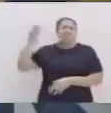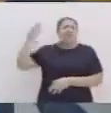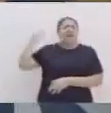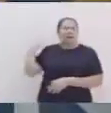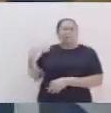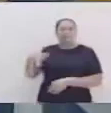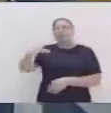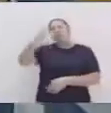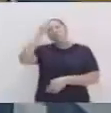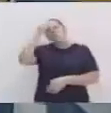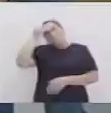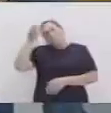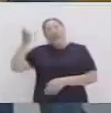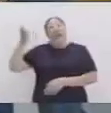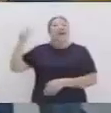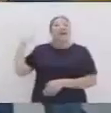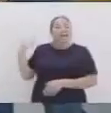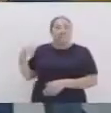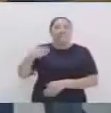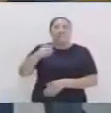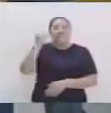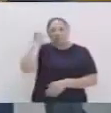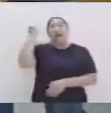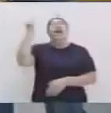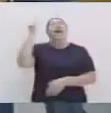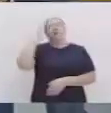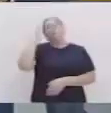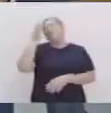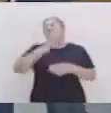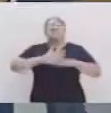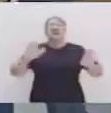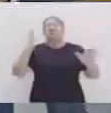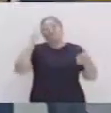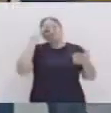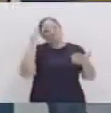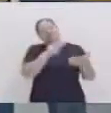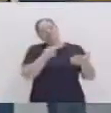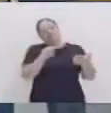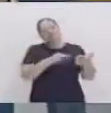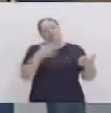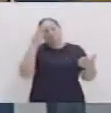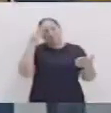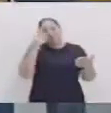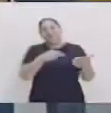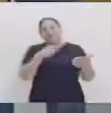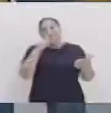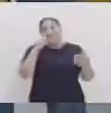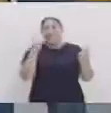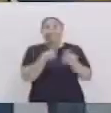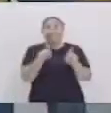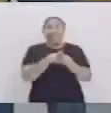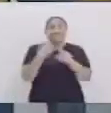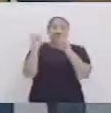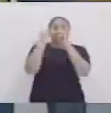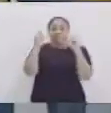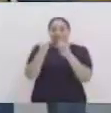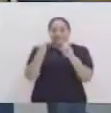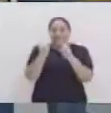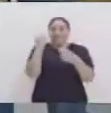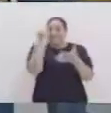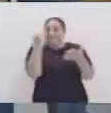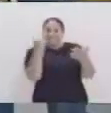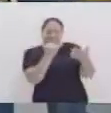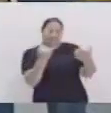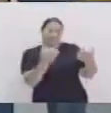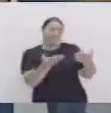o conocimientos previos que te van a dar una idea de qué estamos hablando, por medio de las ilustraciones. Como en nuestro ejemplo, en